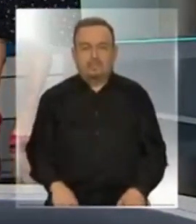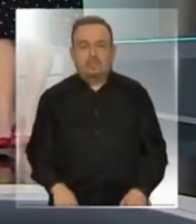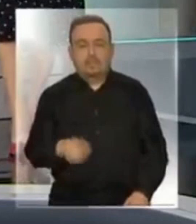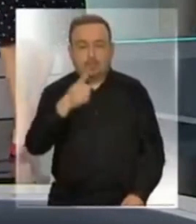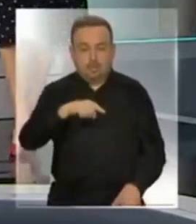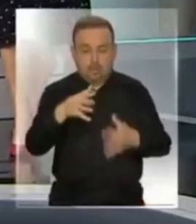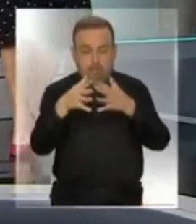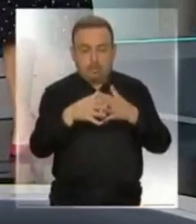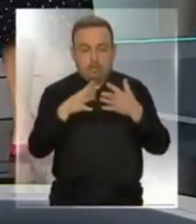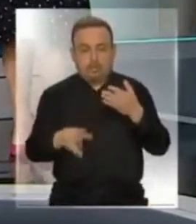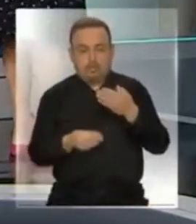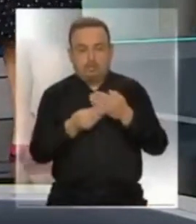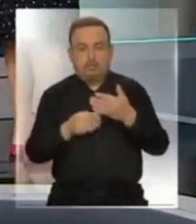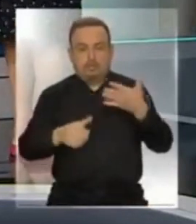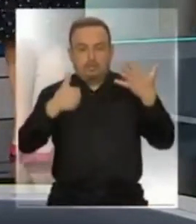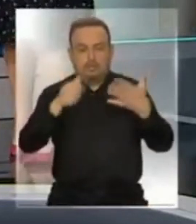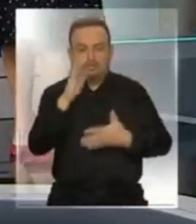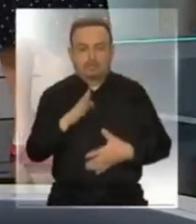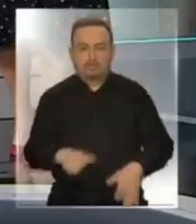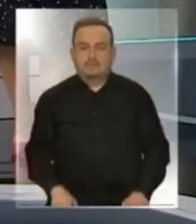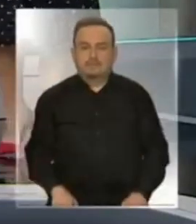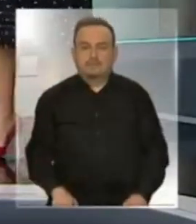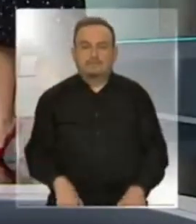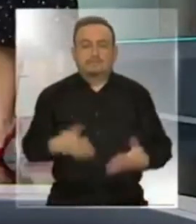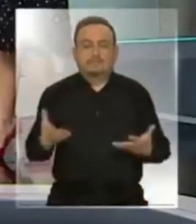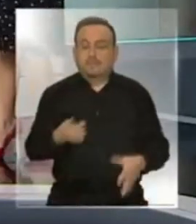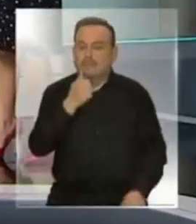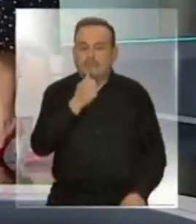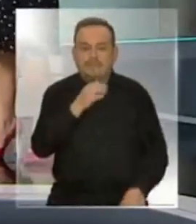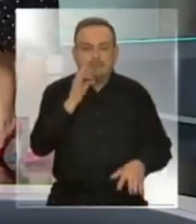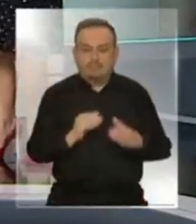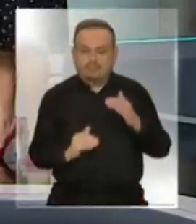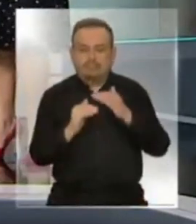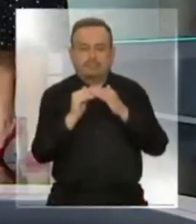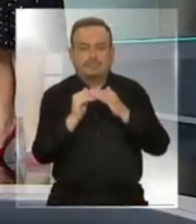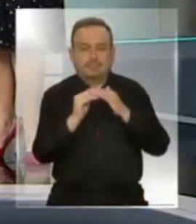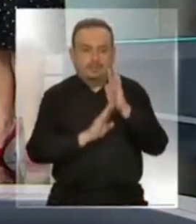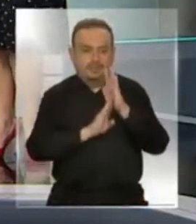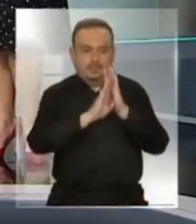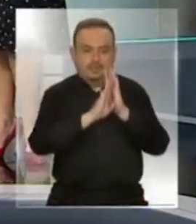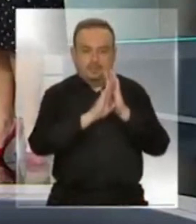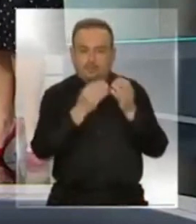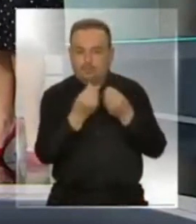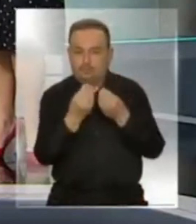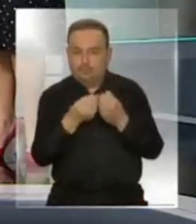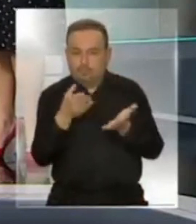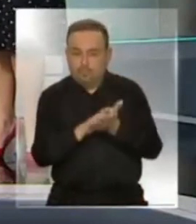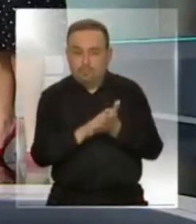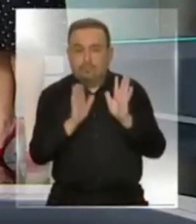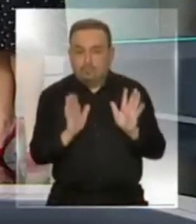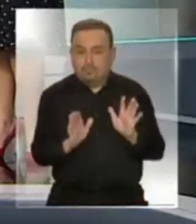región, más allá de las personas que viven y que están en riesgo, creo que para la región va a ser